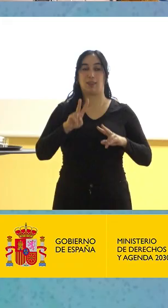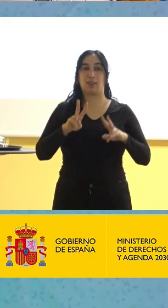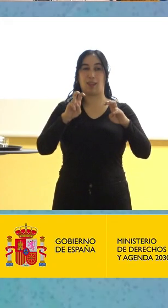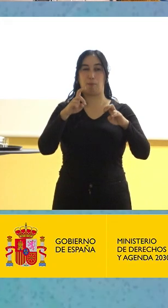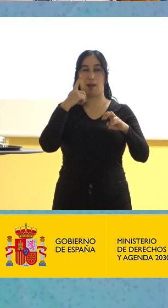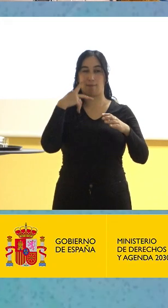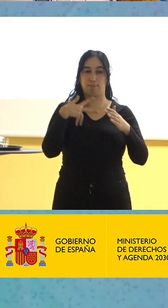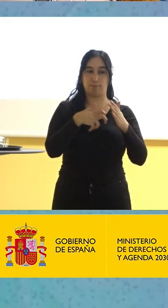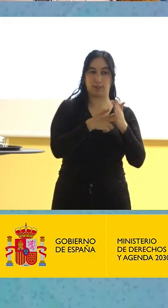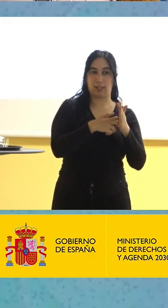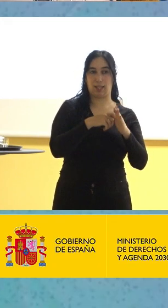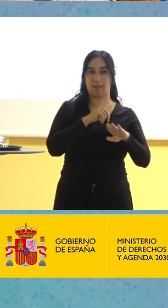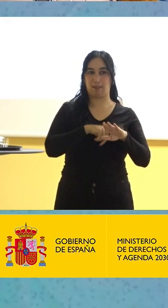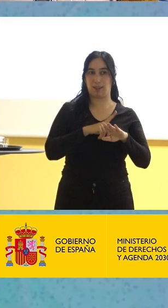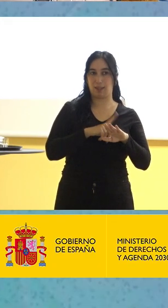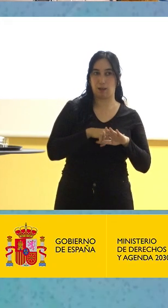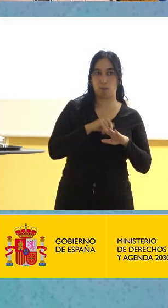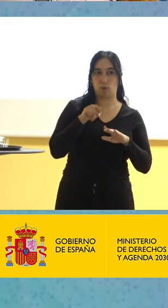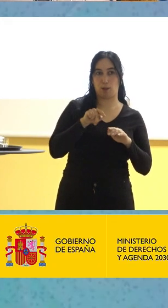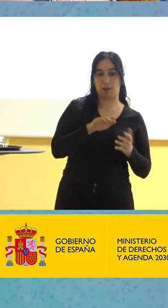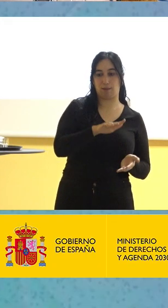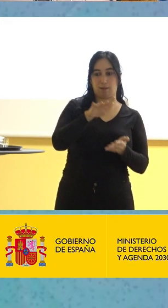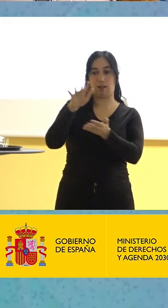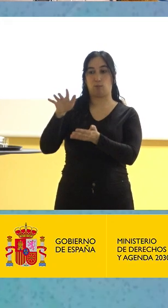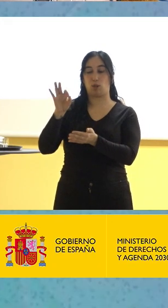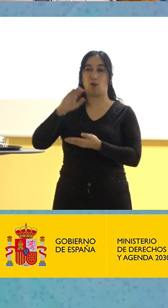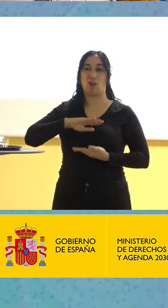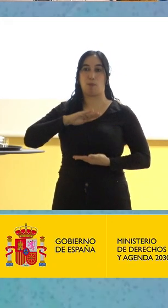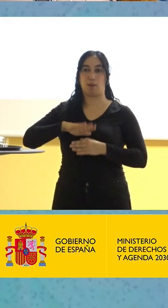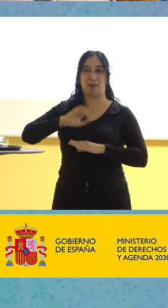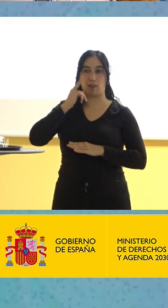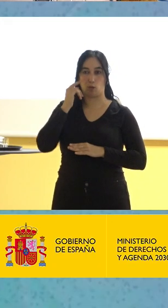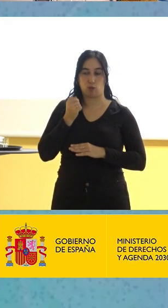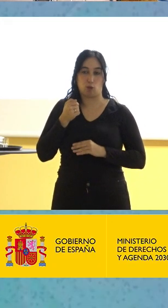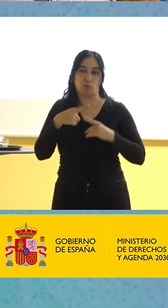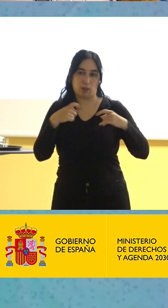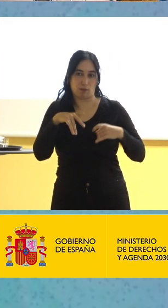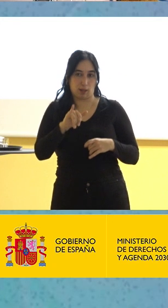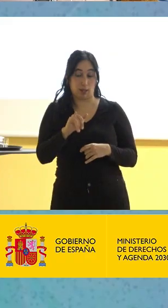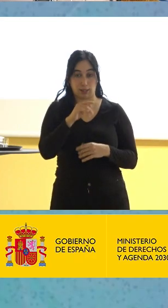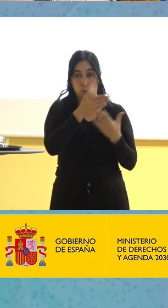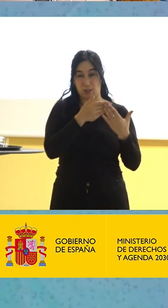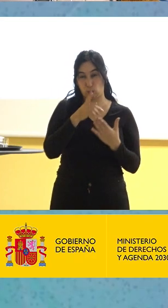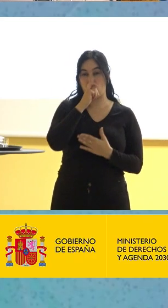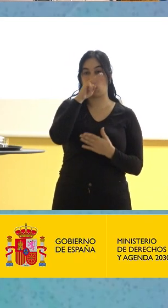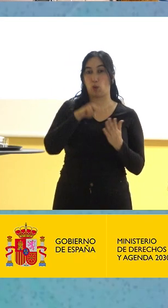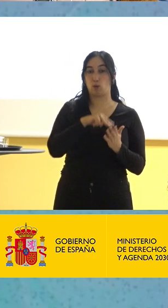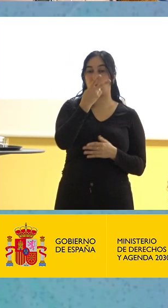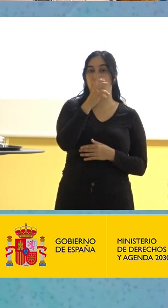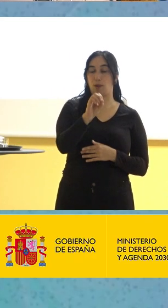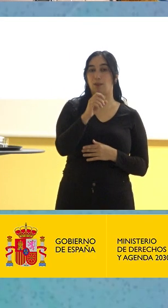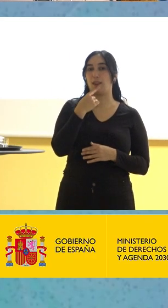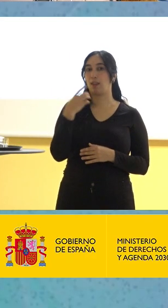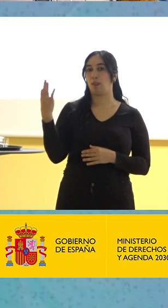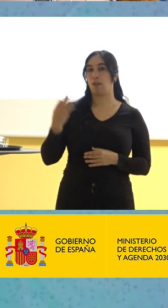de muestra, en cuanto al transporte y la capacidad diagnóstica, ¿no? Y encontramos un estudio que en 2020 explicaba que,